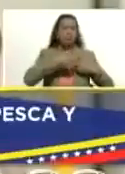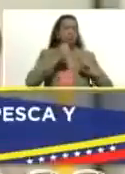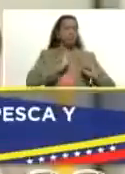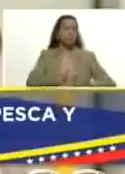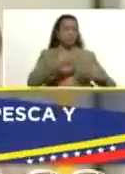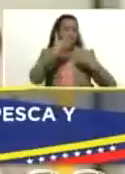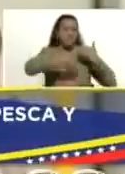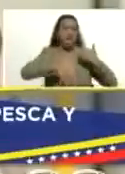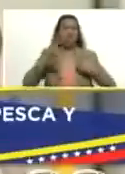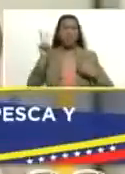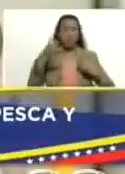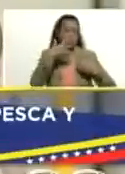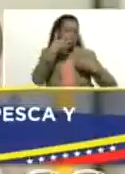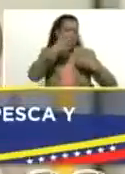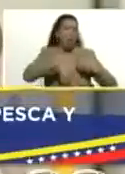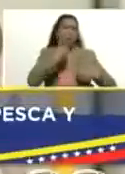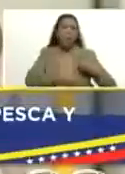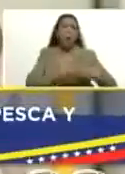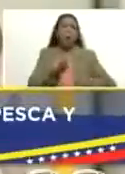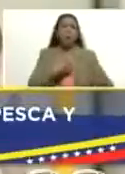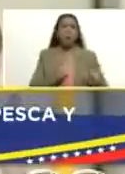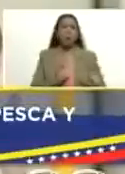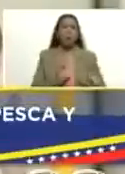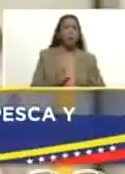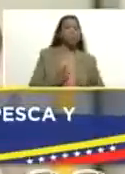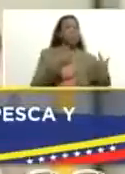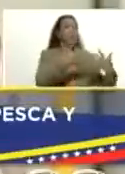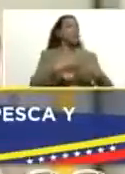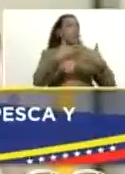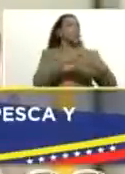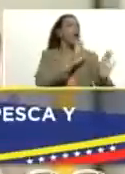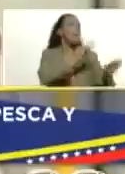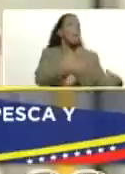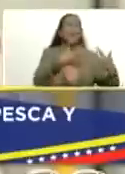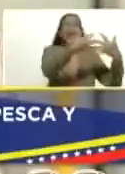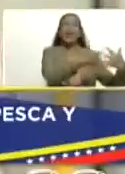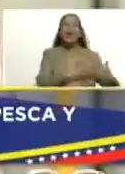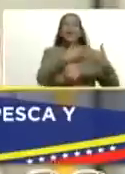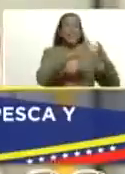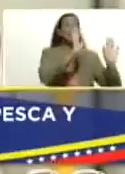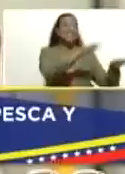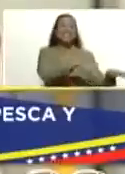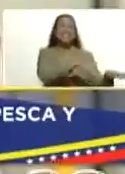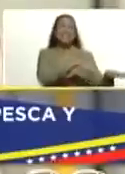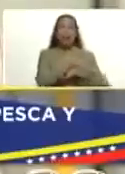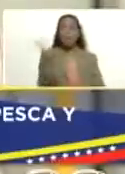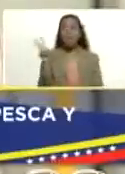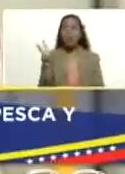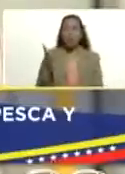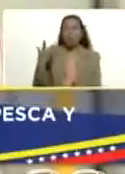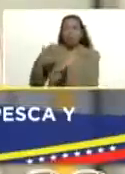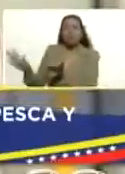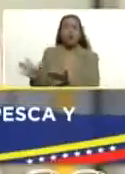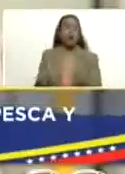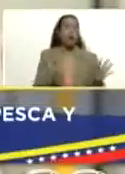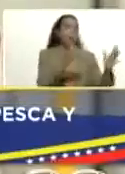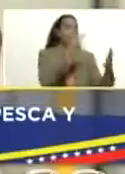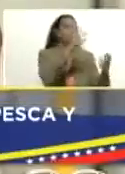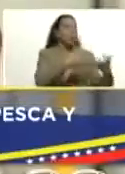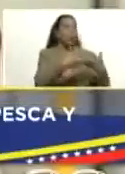antipatria y piense más como gringo que como venezolano, o piense más como gringa que como